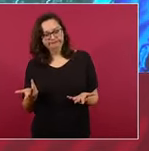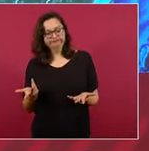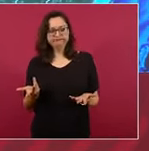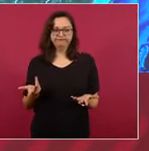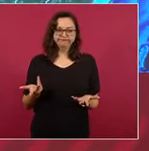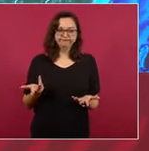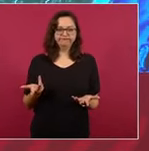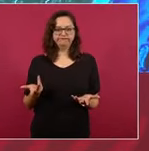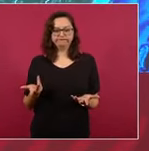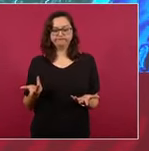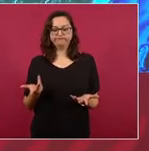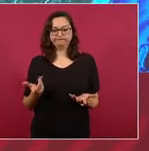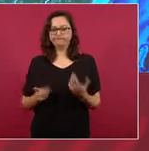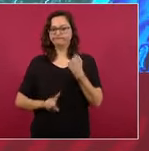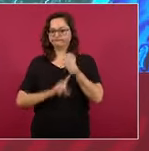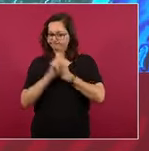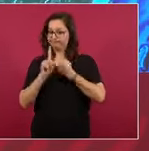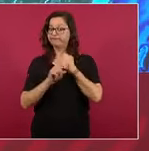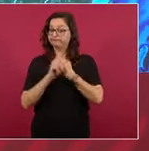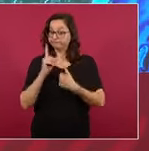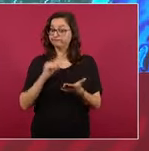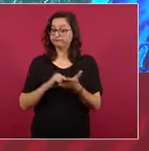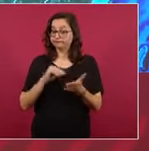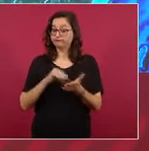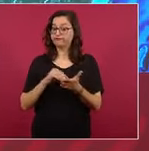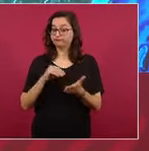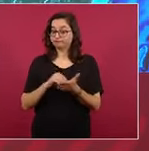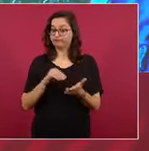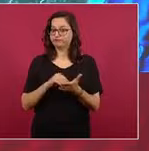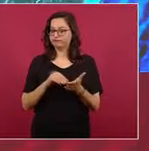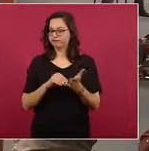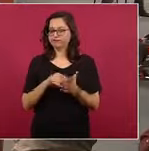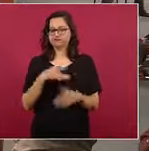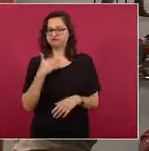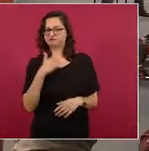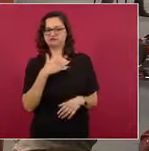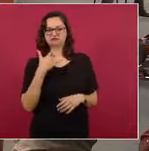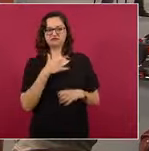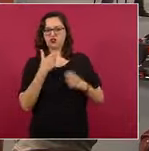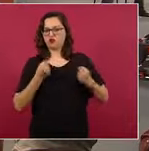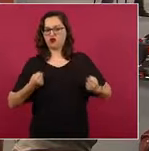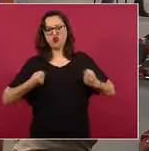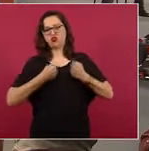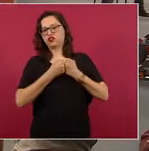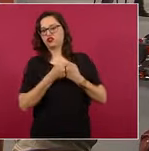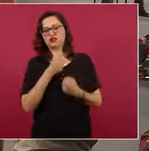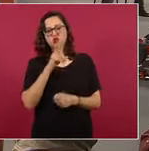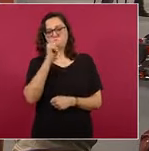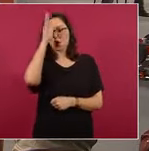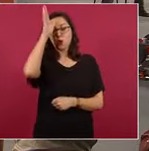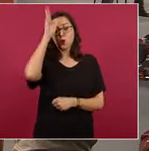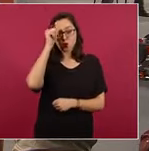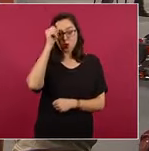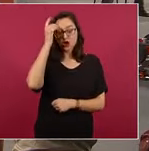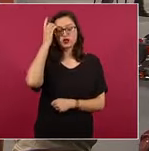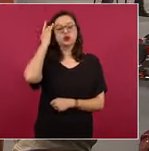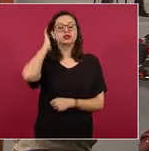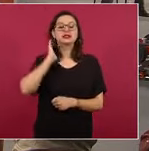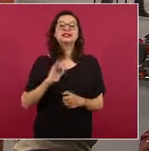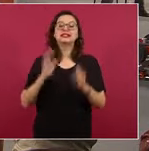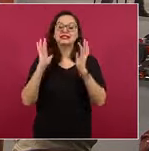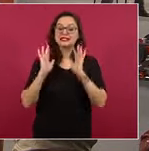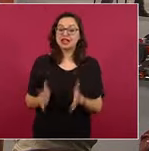alguna reclamación sobre frontera, cuando esto ya está definido, hay mojoneras.